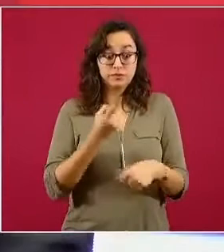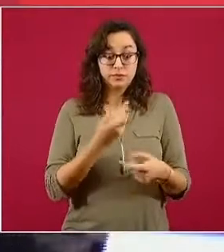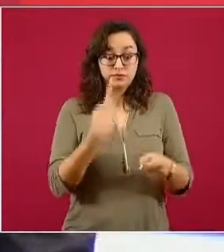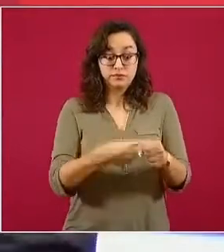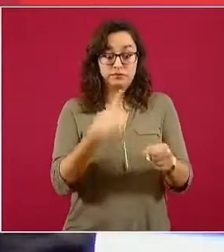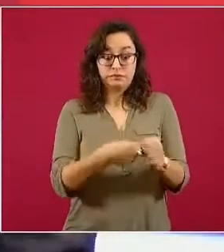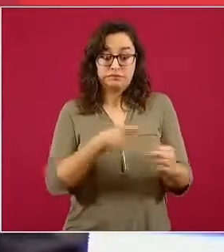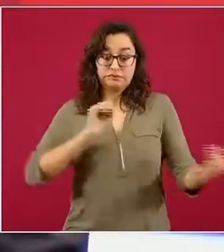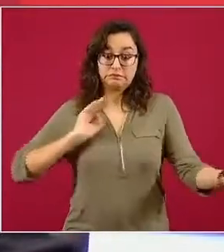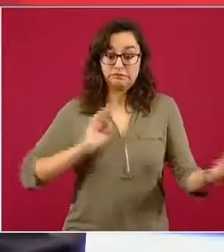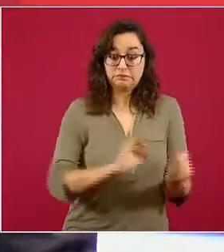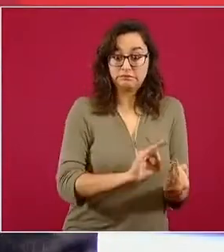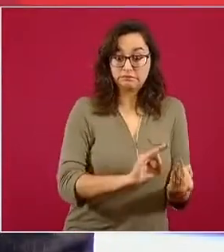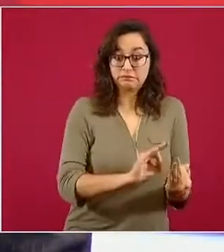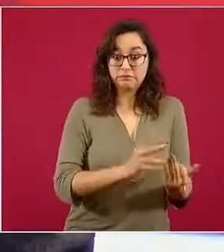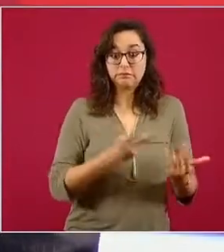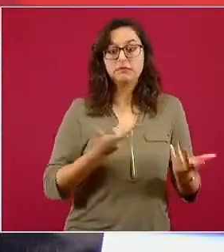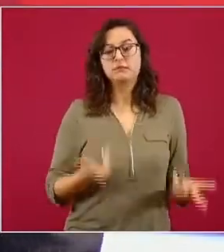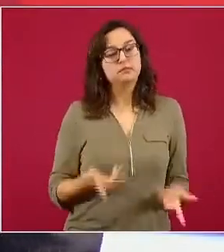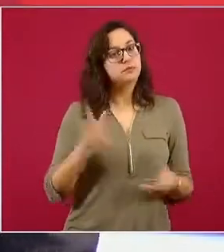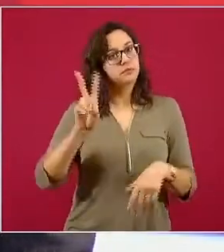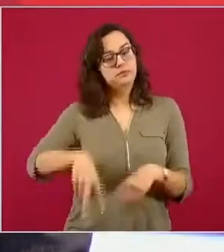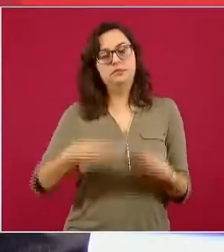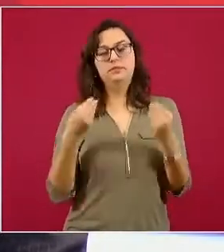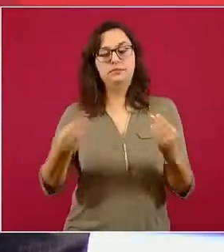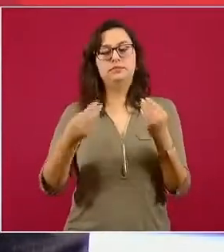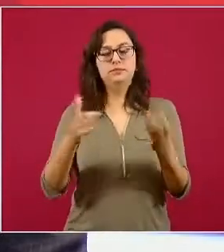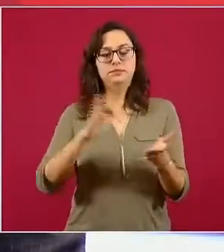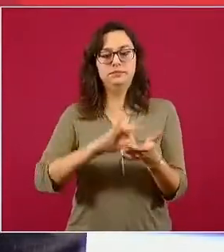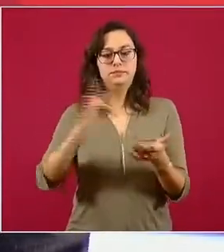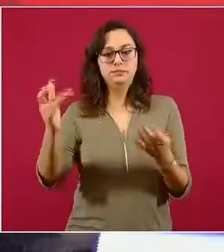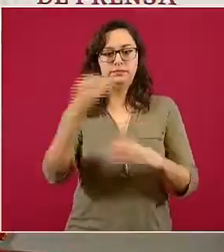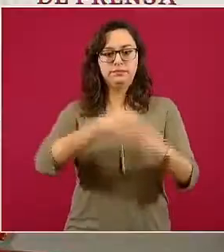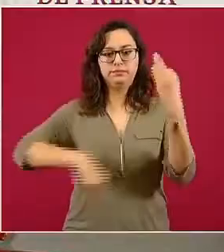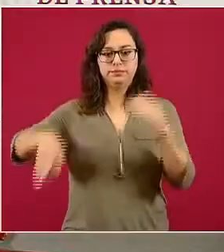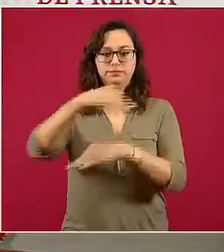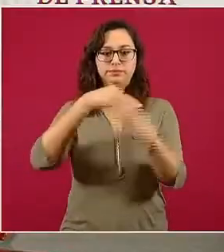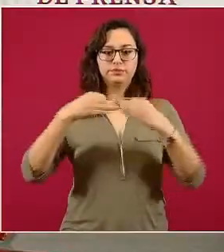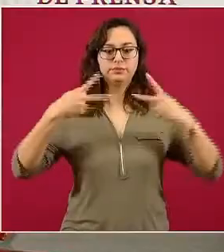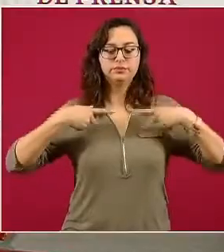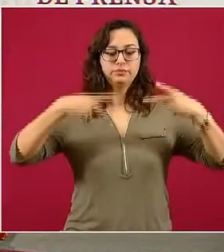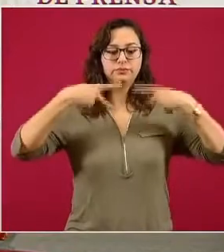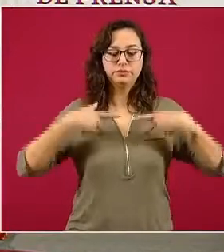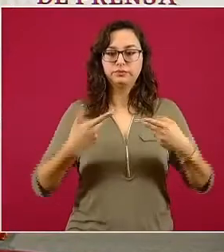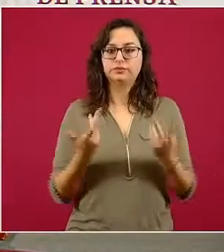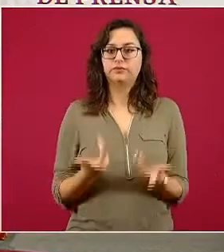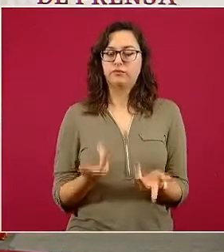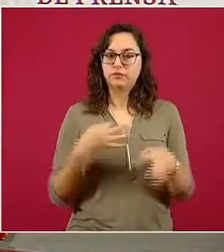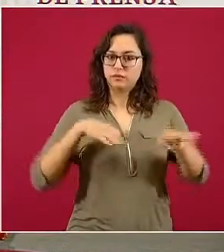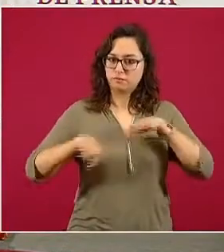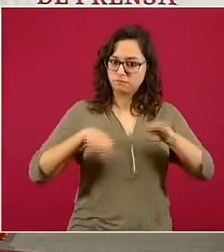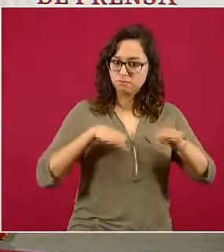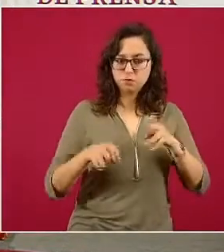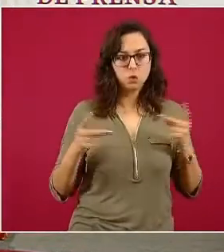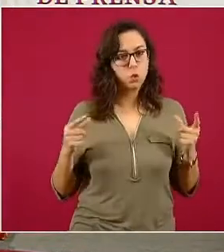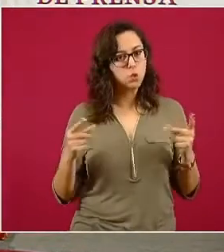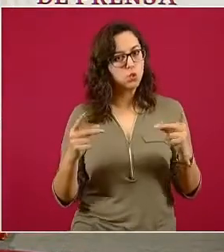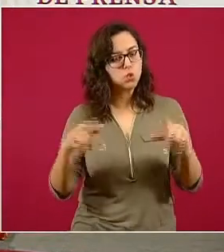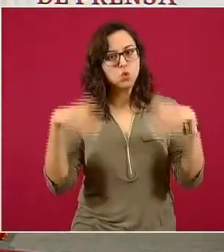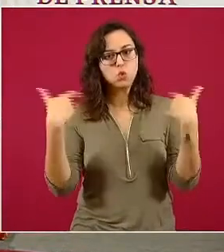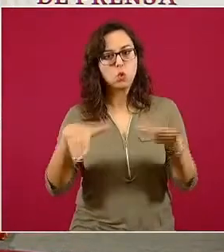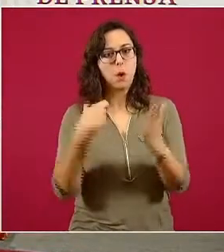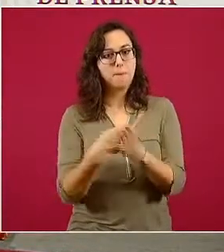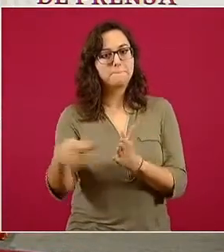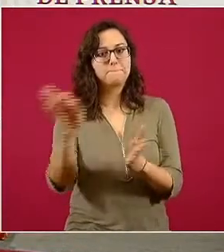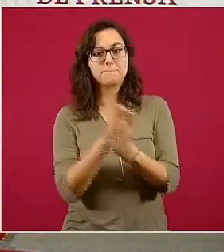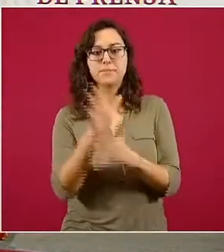su participación. Mi agradecimiento a todos los camilleros de México por este trabajo que también es heroico, a veces